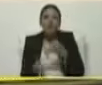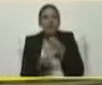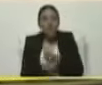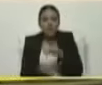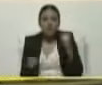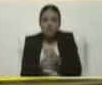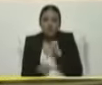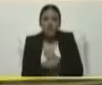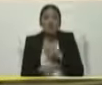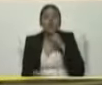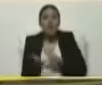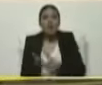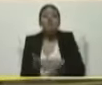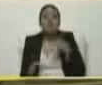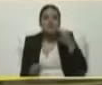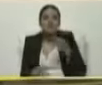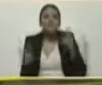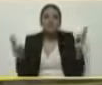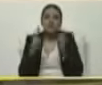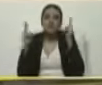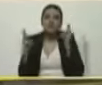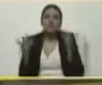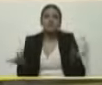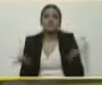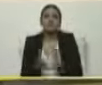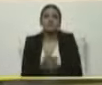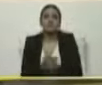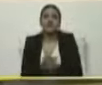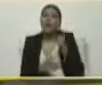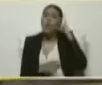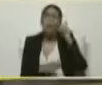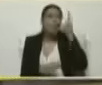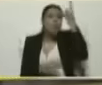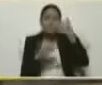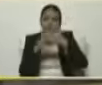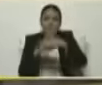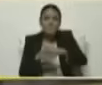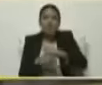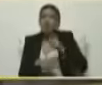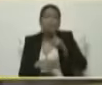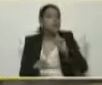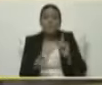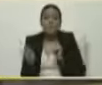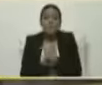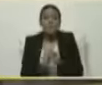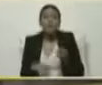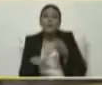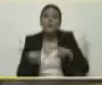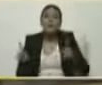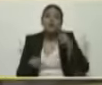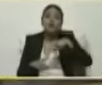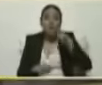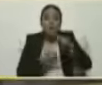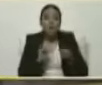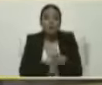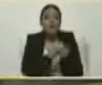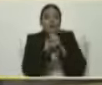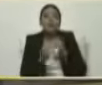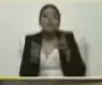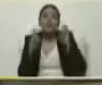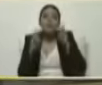La verdad puede más que todo. Algún día esas cosas no sucederán, pero estamos en una transición hacia una nueva